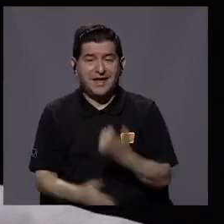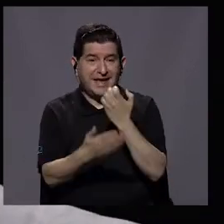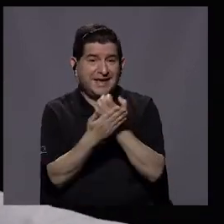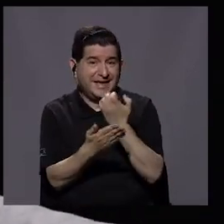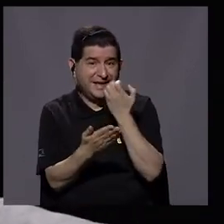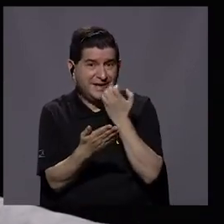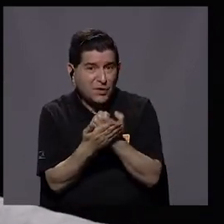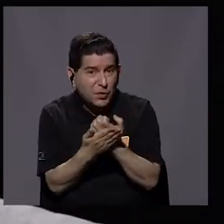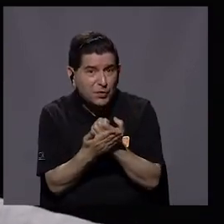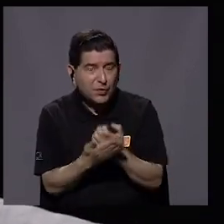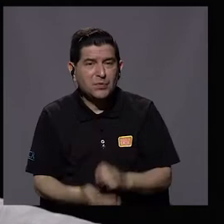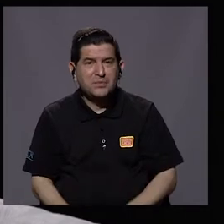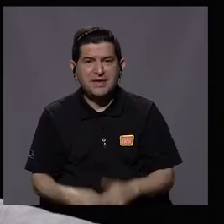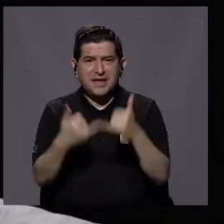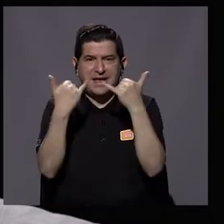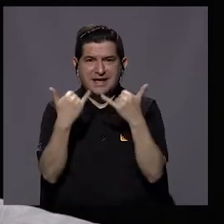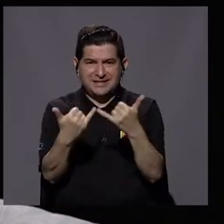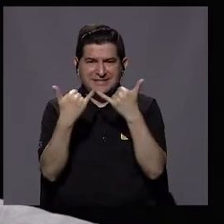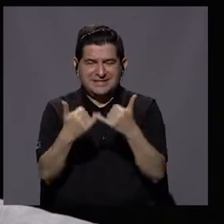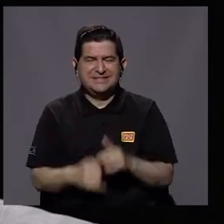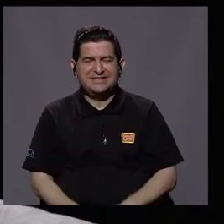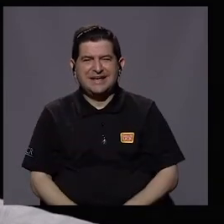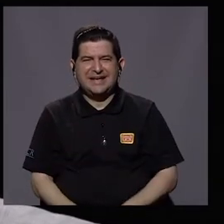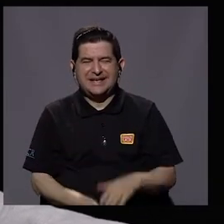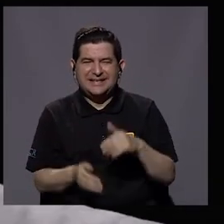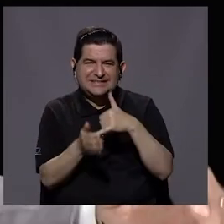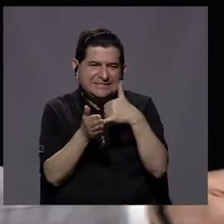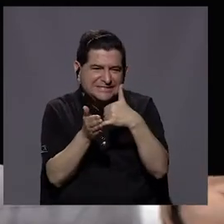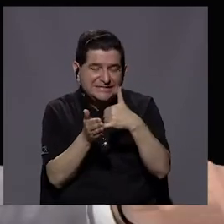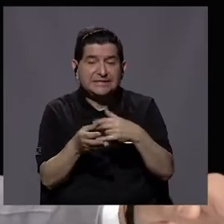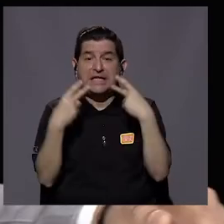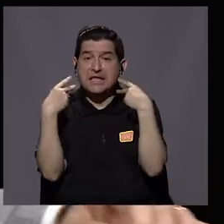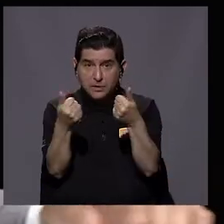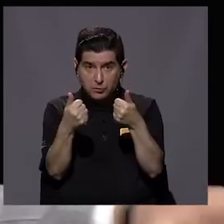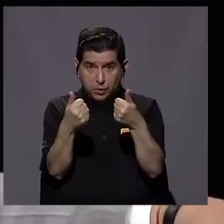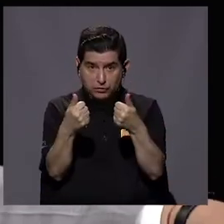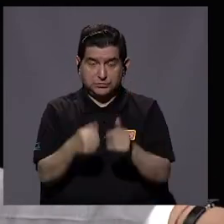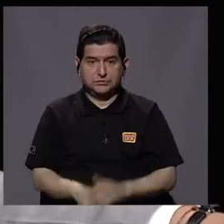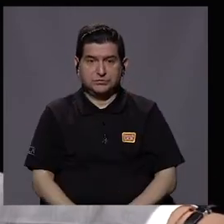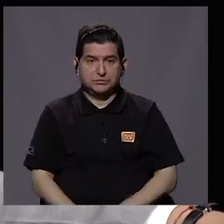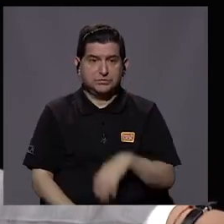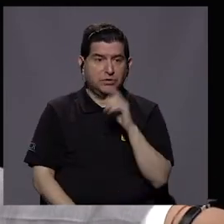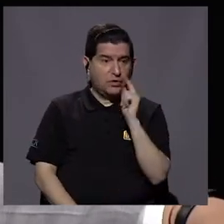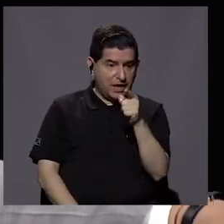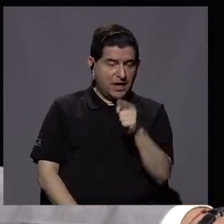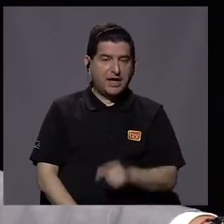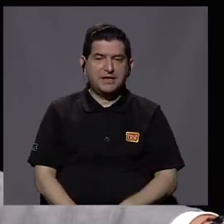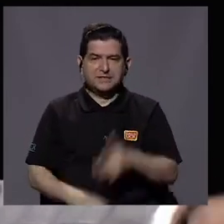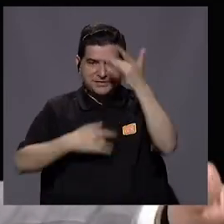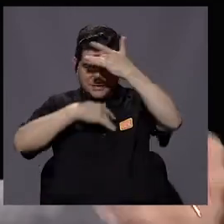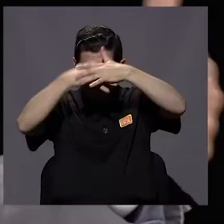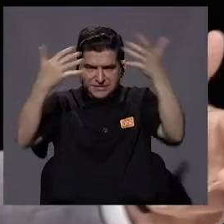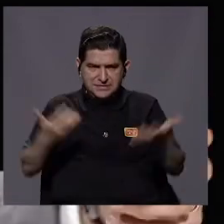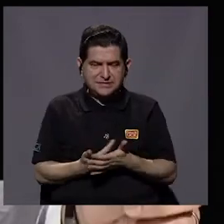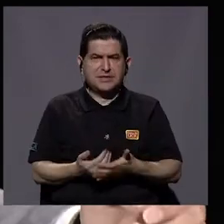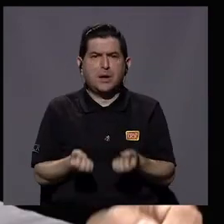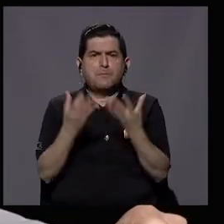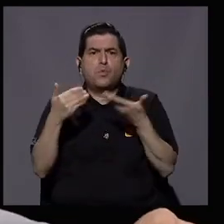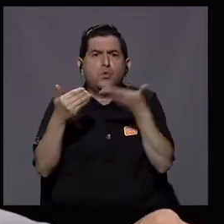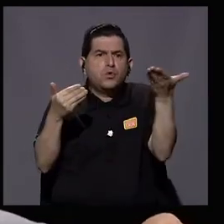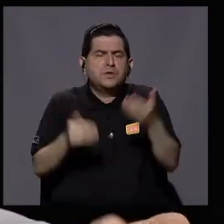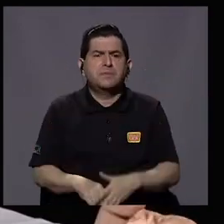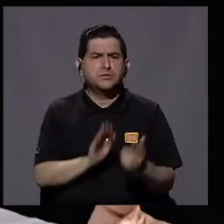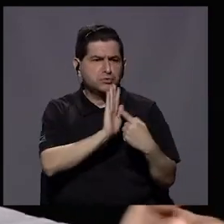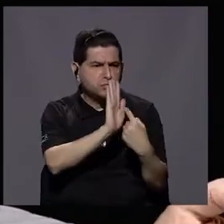la economía venía manifestándose de manera deficitaria. Y de un pronto a otro, esa pandemia evidenció muchas